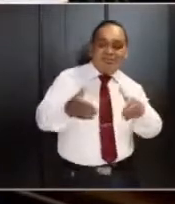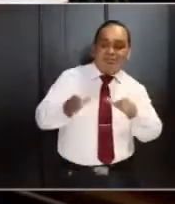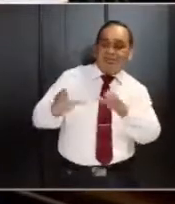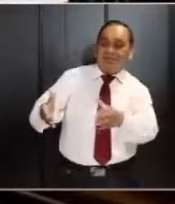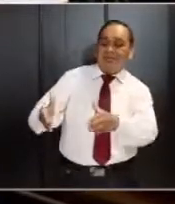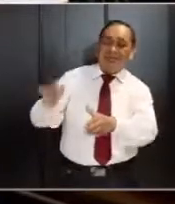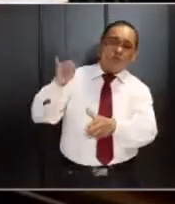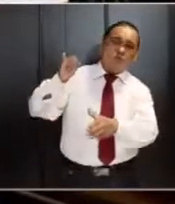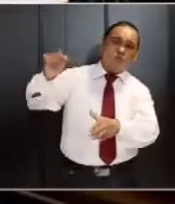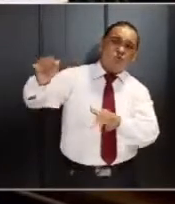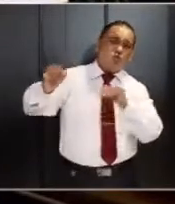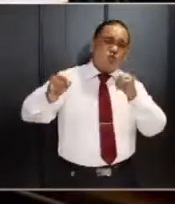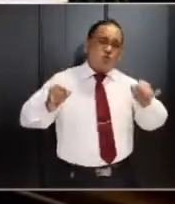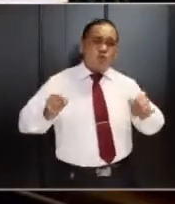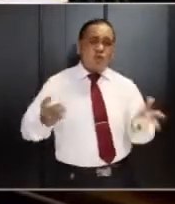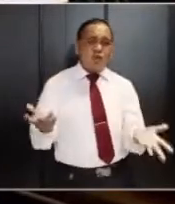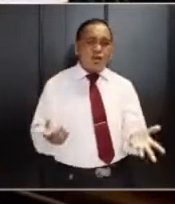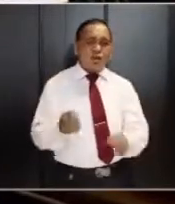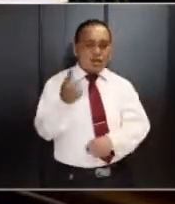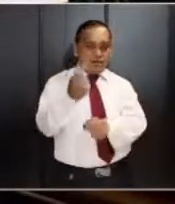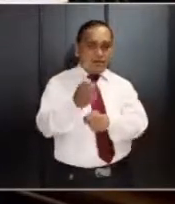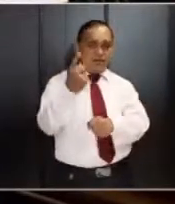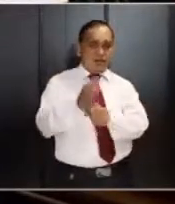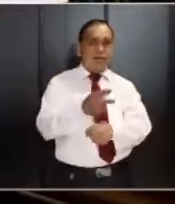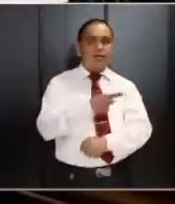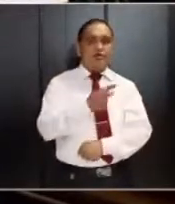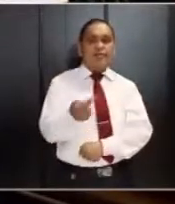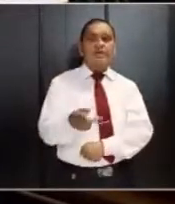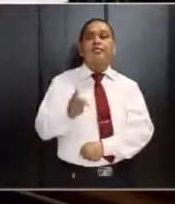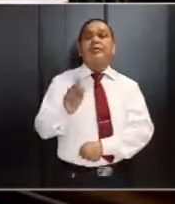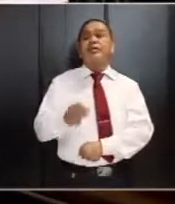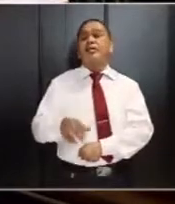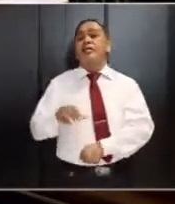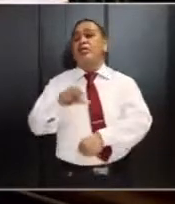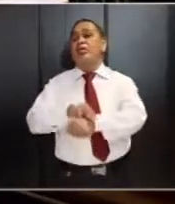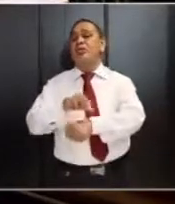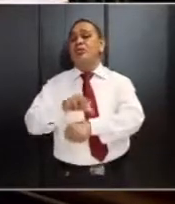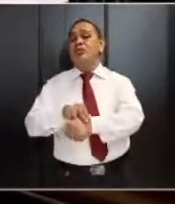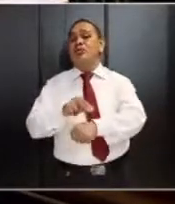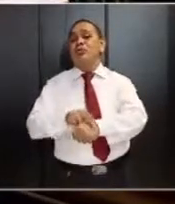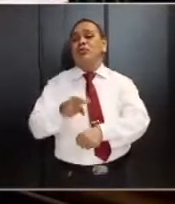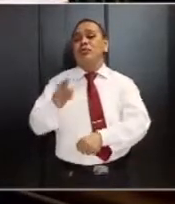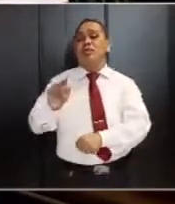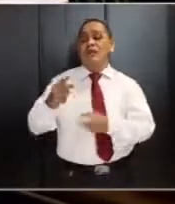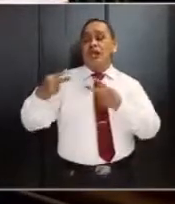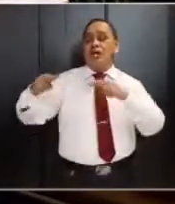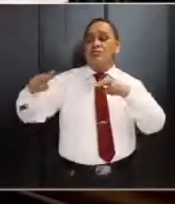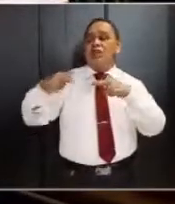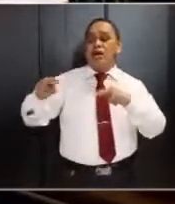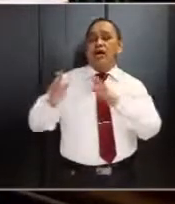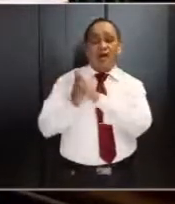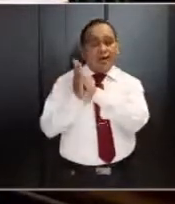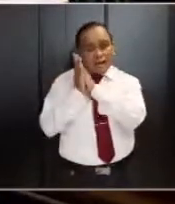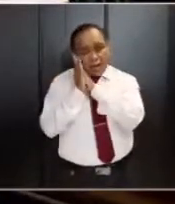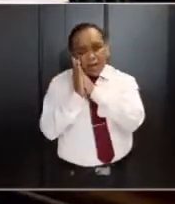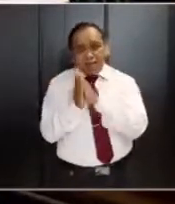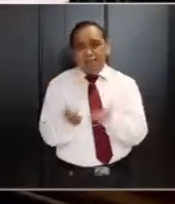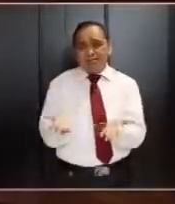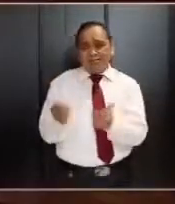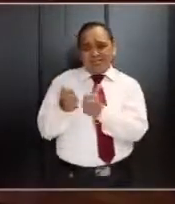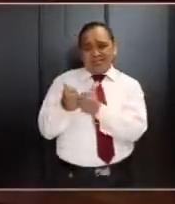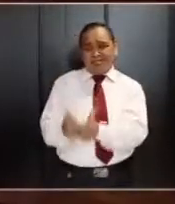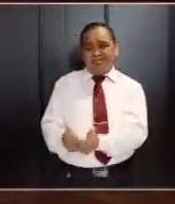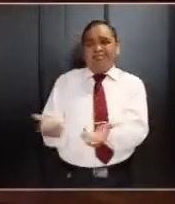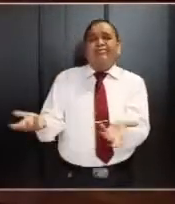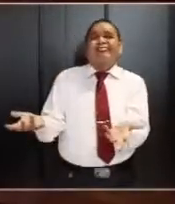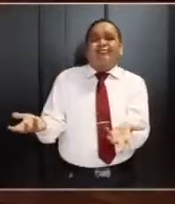más abandonadas, primero los pobres, pero a veces el doctor que se quiere quedar no tiene ni catre, ni hamaca. Entonces, pues cómo se van a